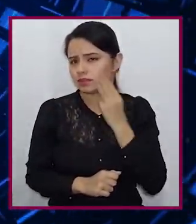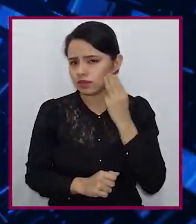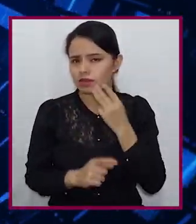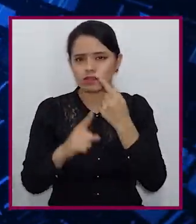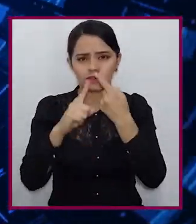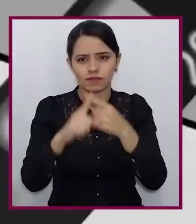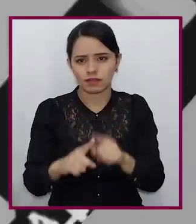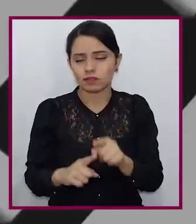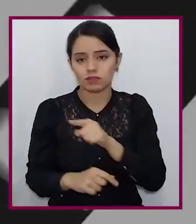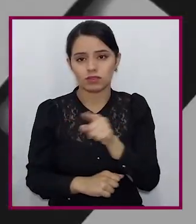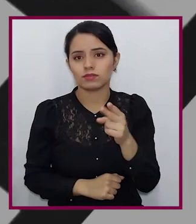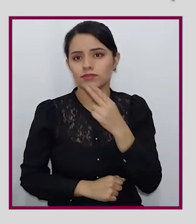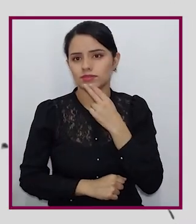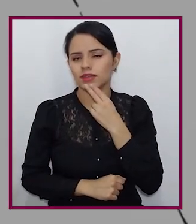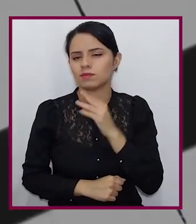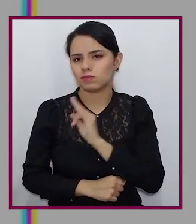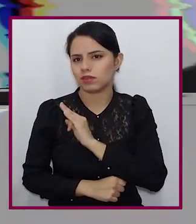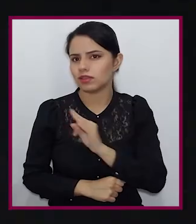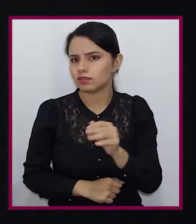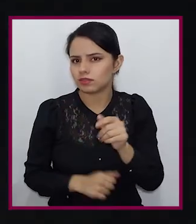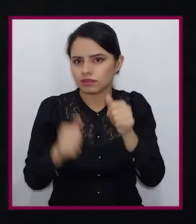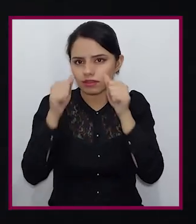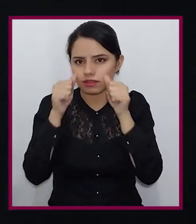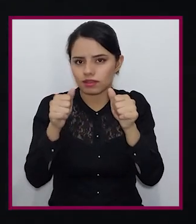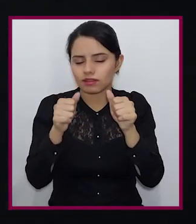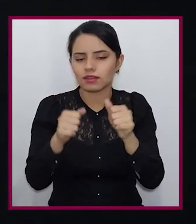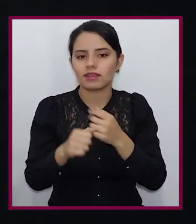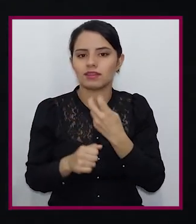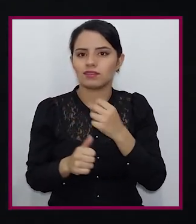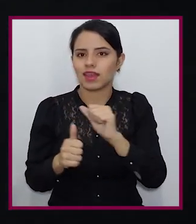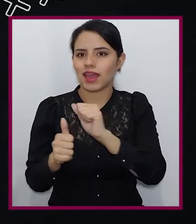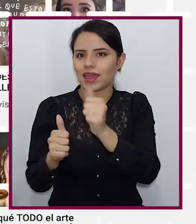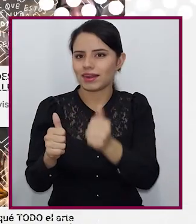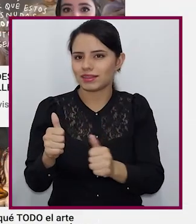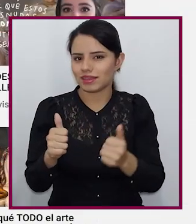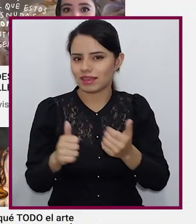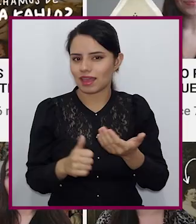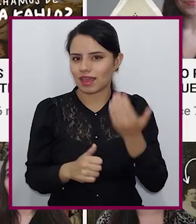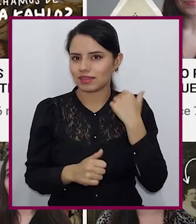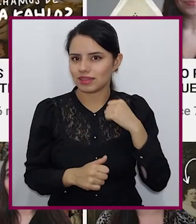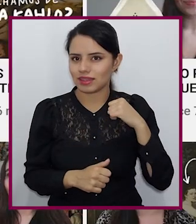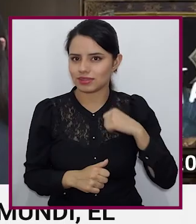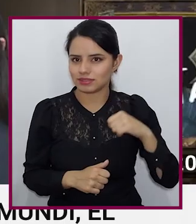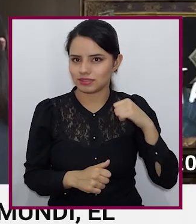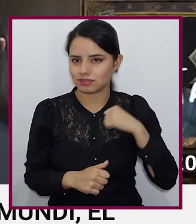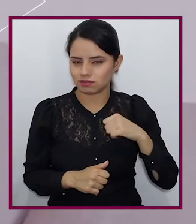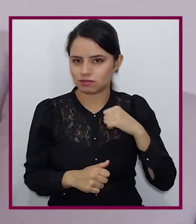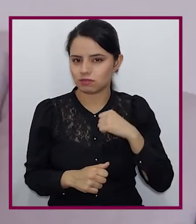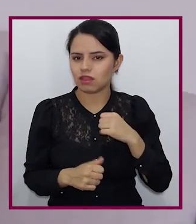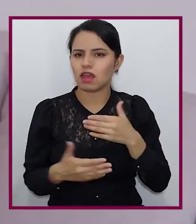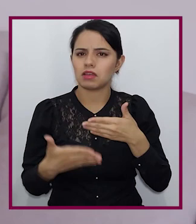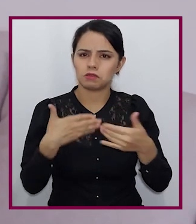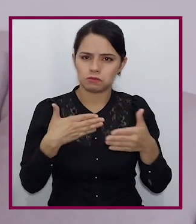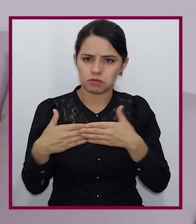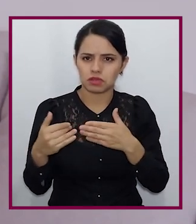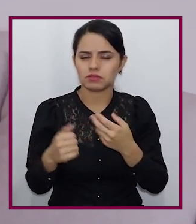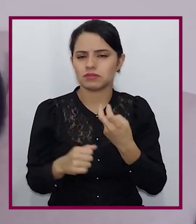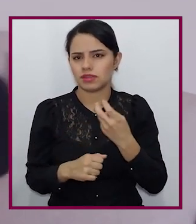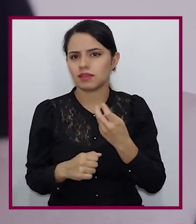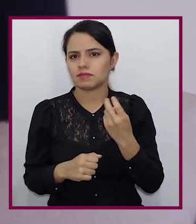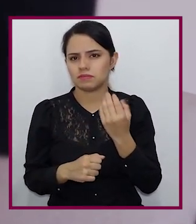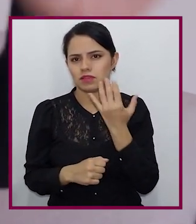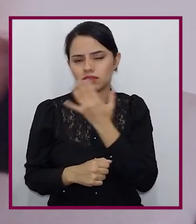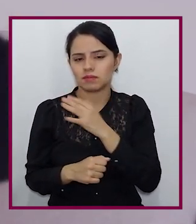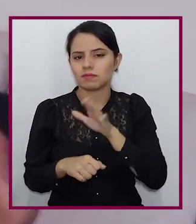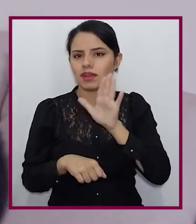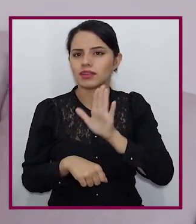plataforma que usen. Está bien padre porque te explican aspectos del arte clásico y contemporáneo de una manera amena y